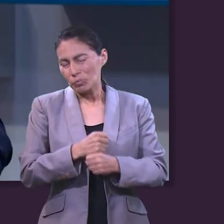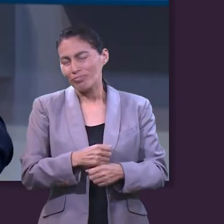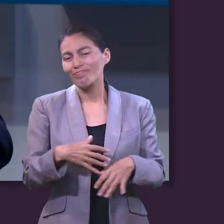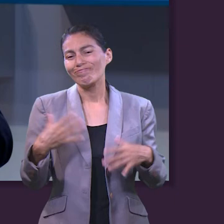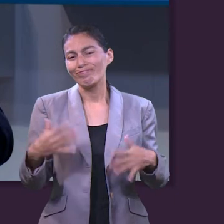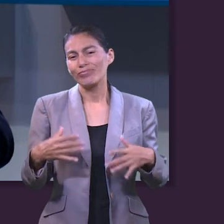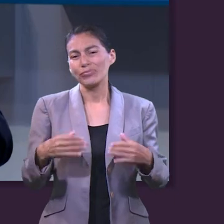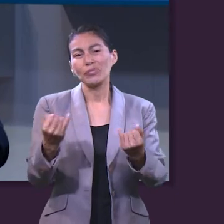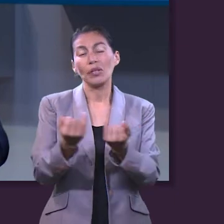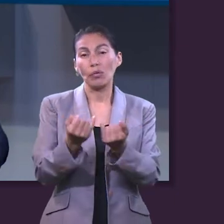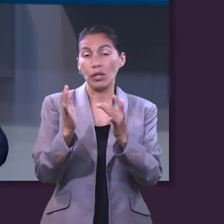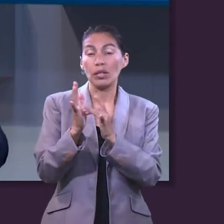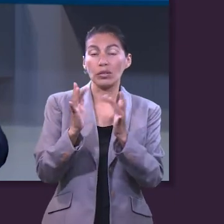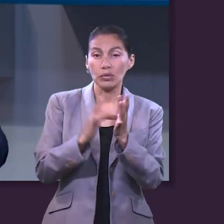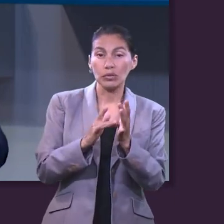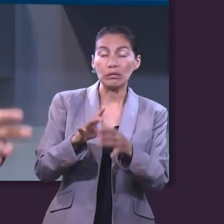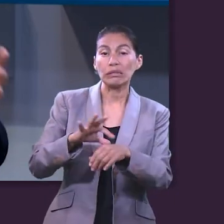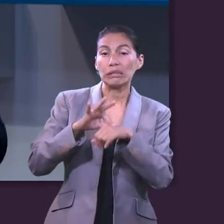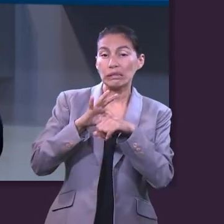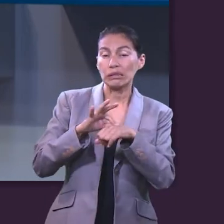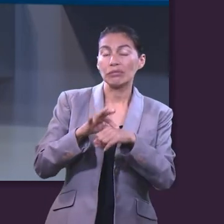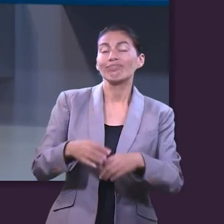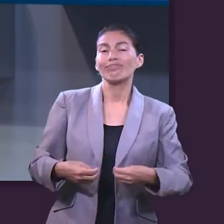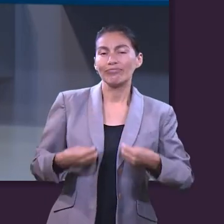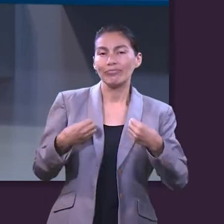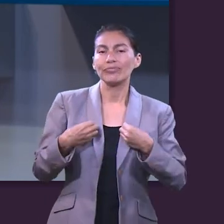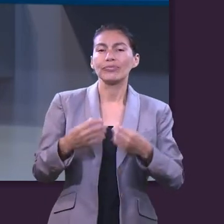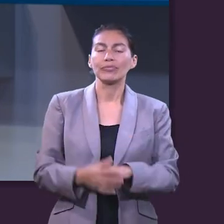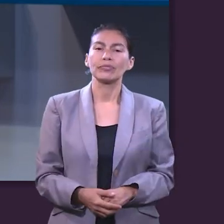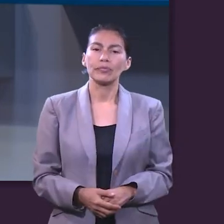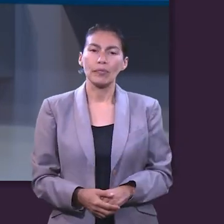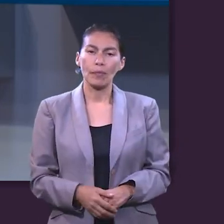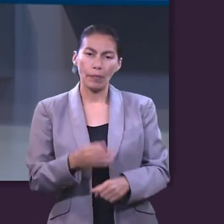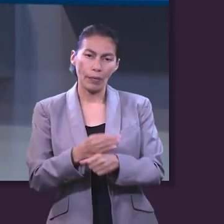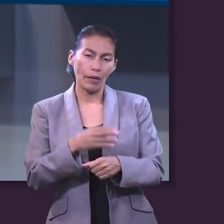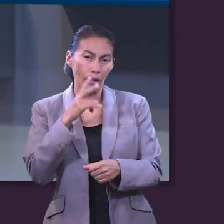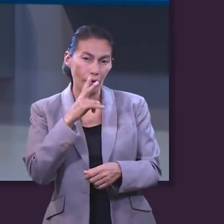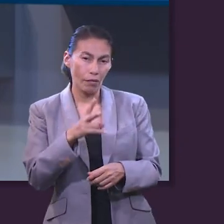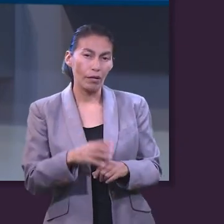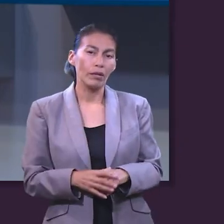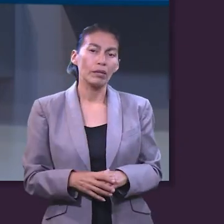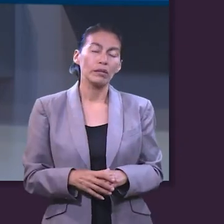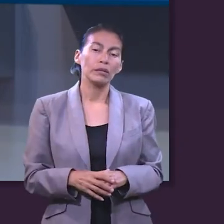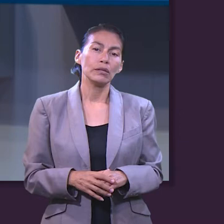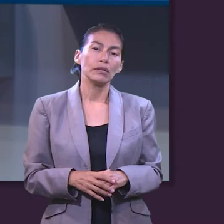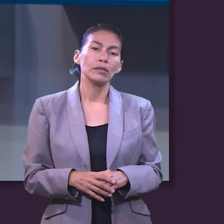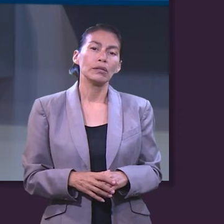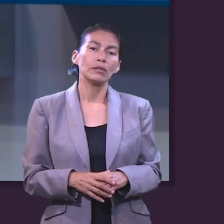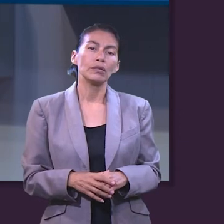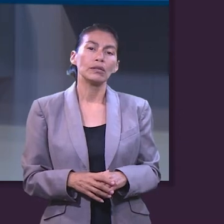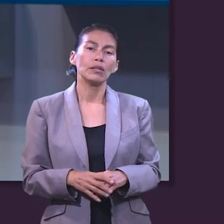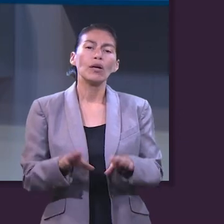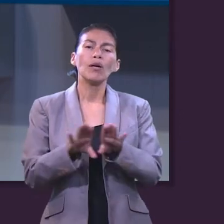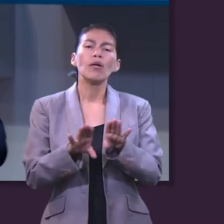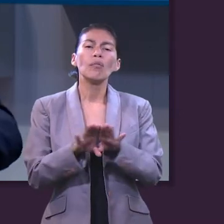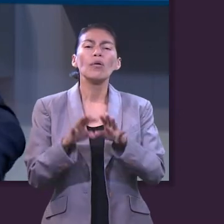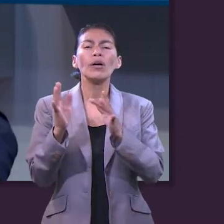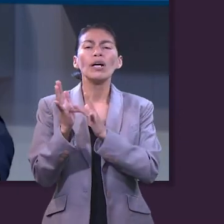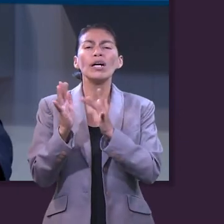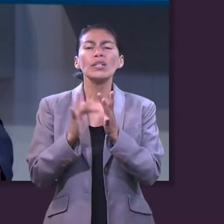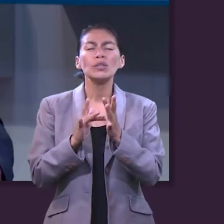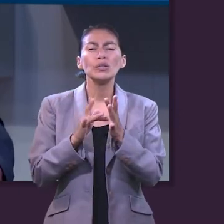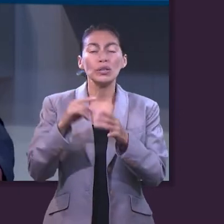precisamente algo que Jesús mismo experimentó. Y vamos a ver algunos textos que nos van a ayudar a comprender el